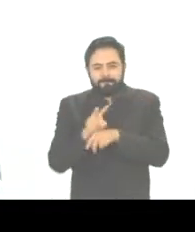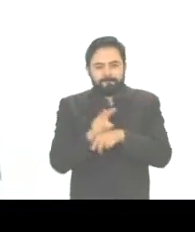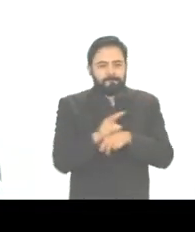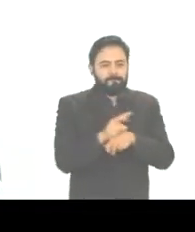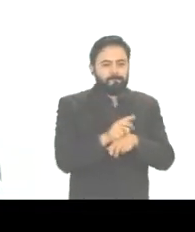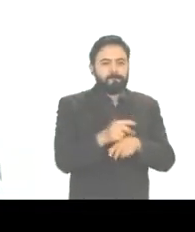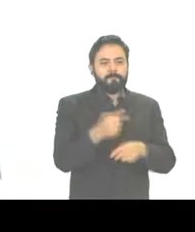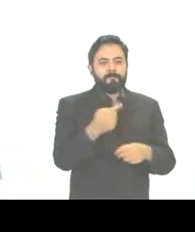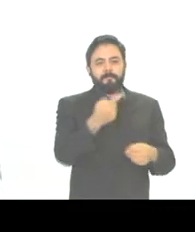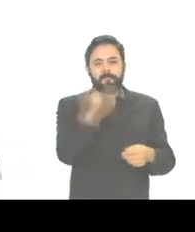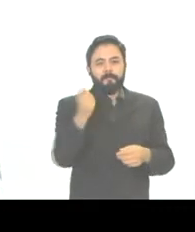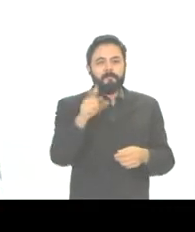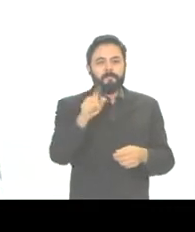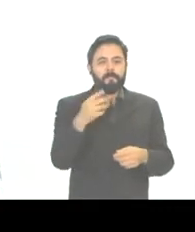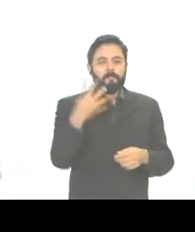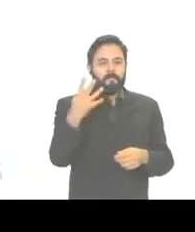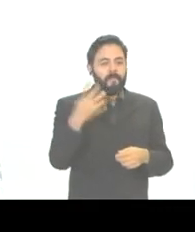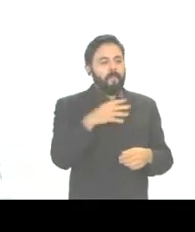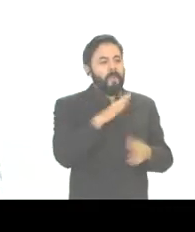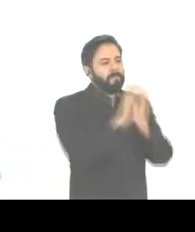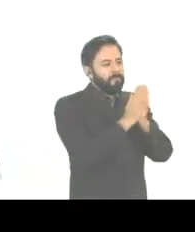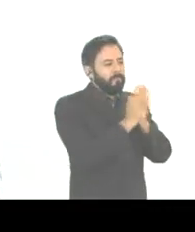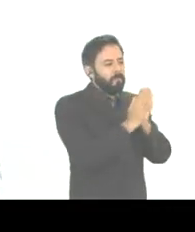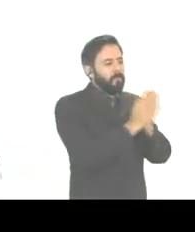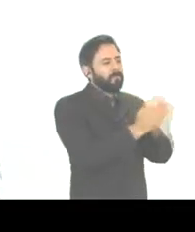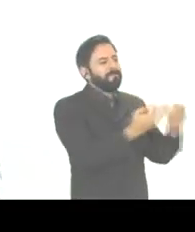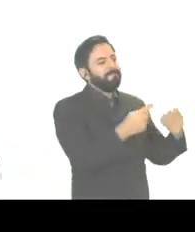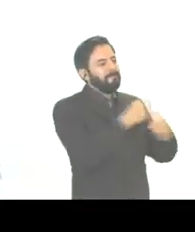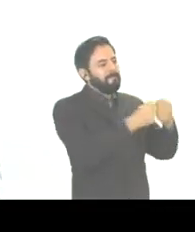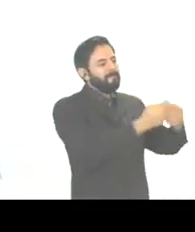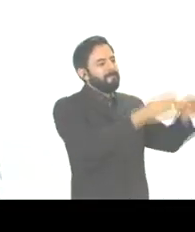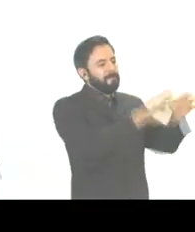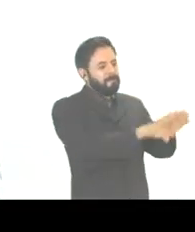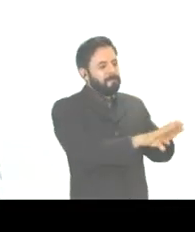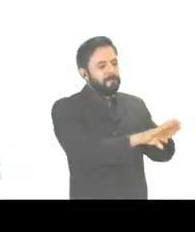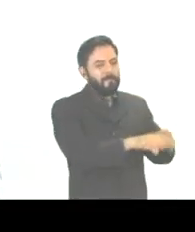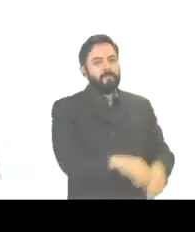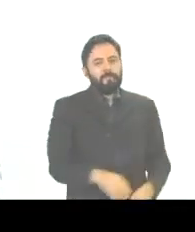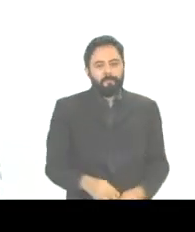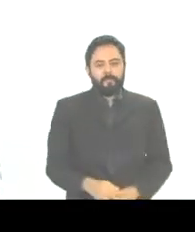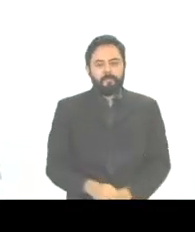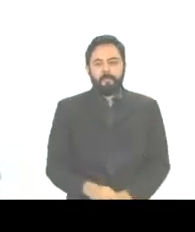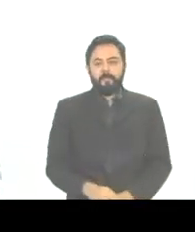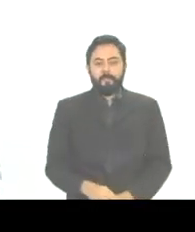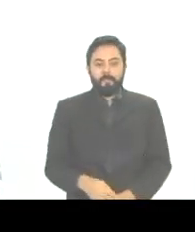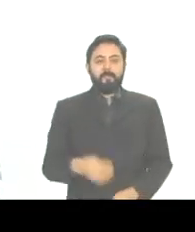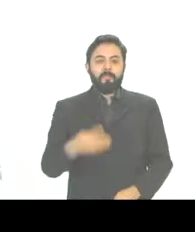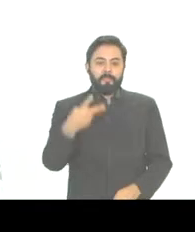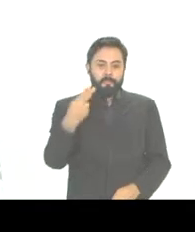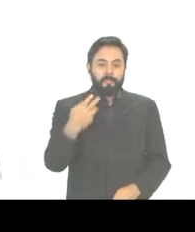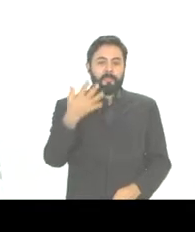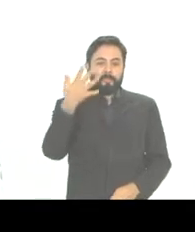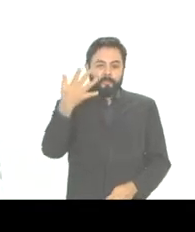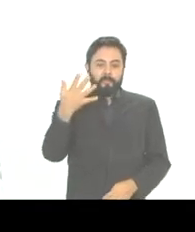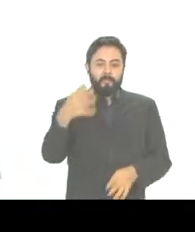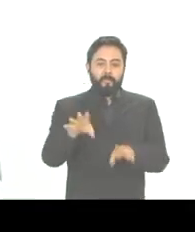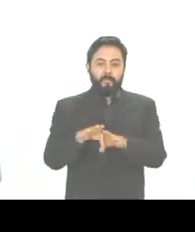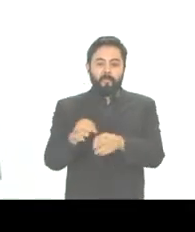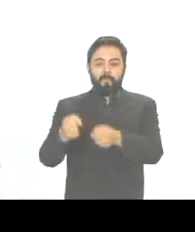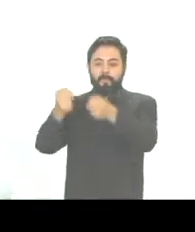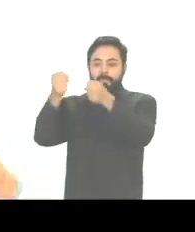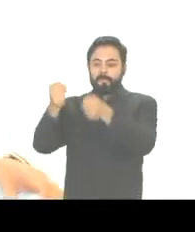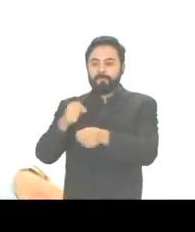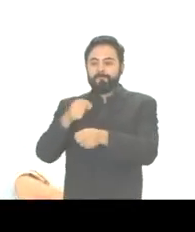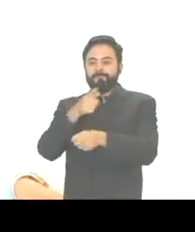174 cierres voluntarios, y desafortunadamente pues se tuvieron que establecer 5 medidas de seguridad a